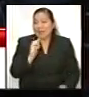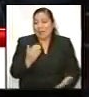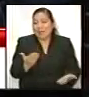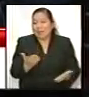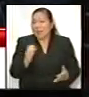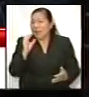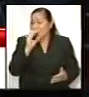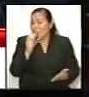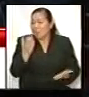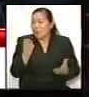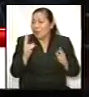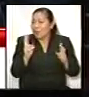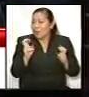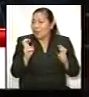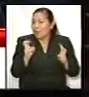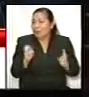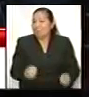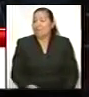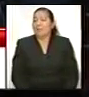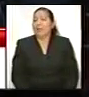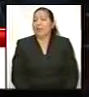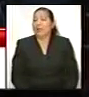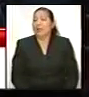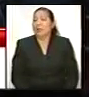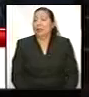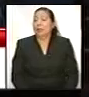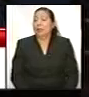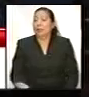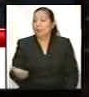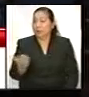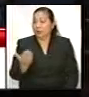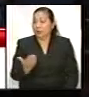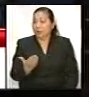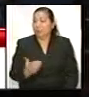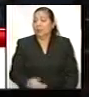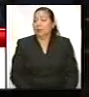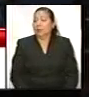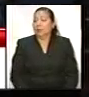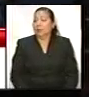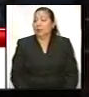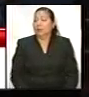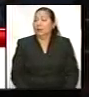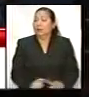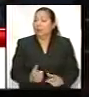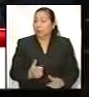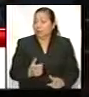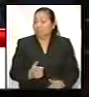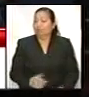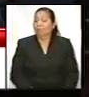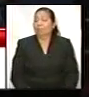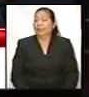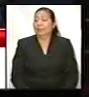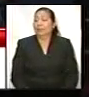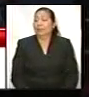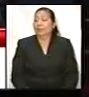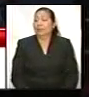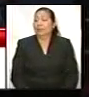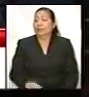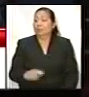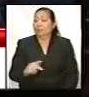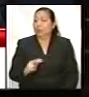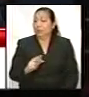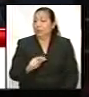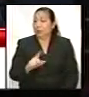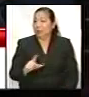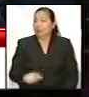lo que buscamos es un tema técnico, y sí es cierto, yo voy a recoger lo establecido por el congresista Mario Mantilla, y es por